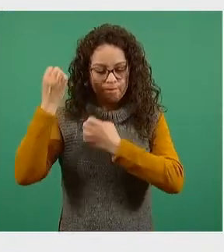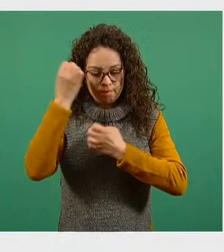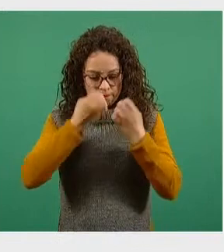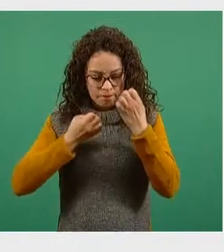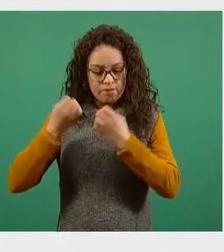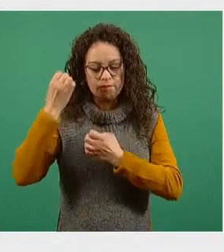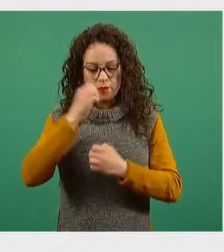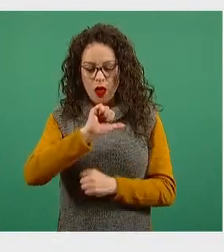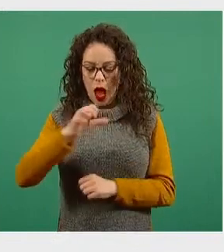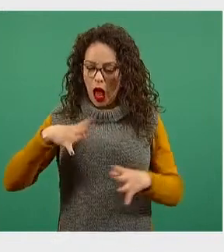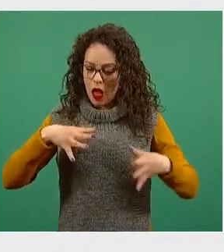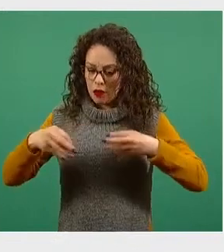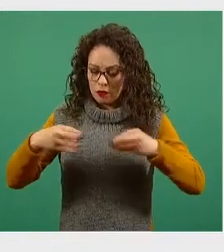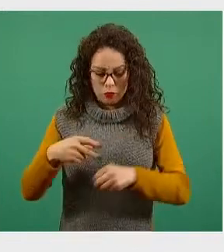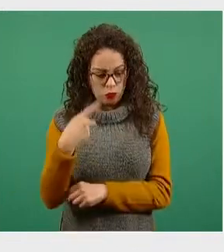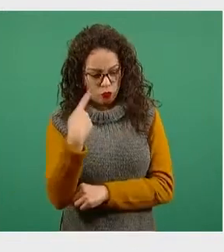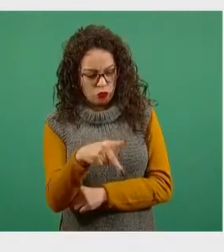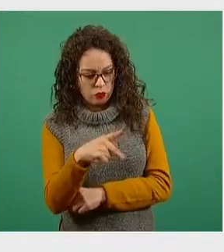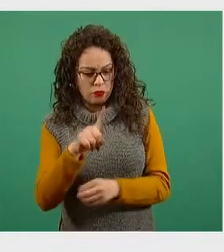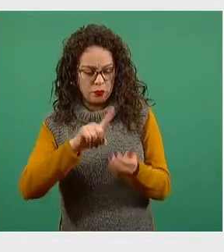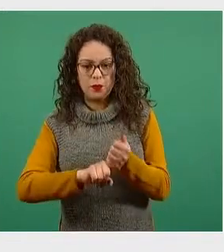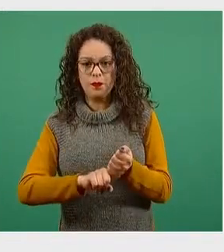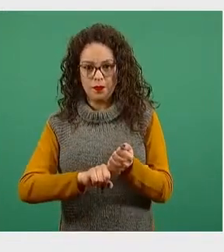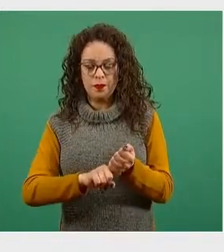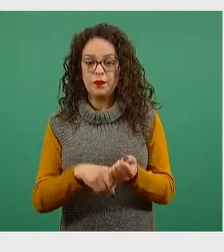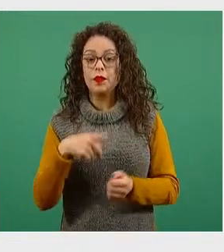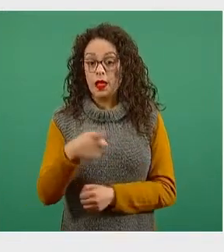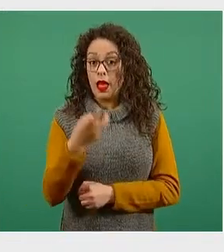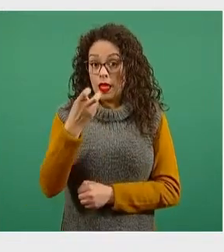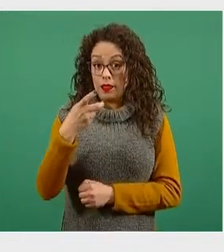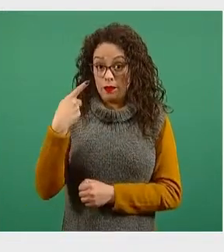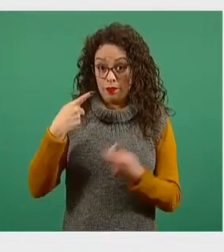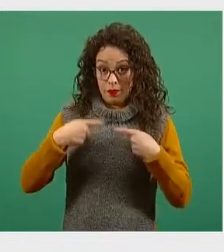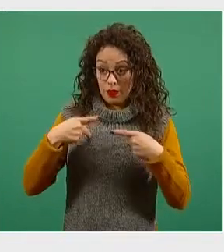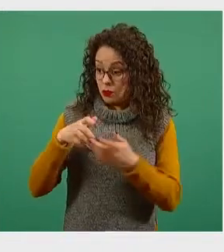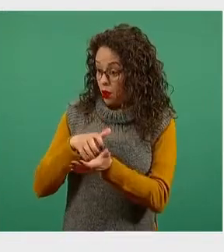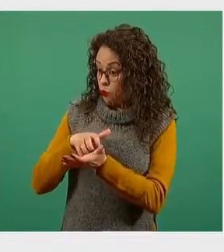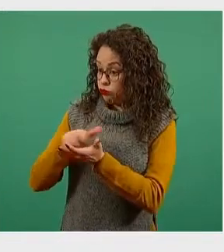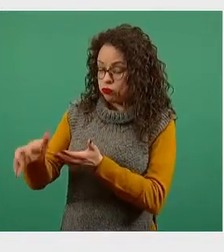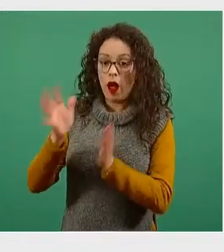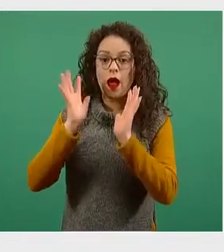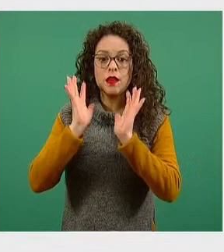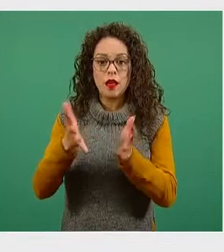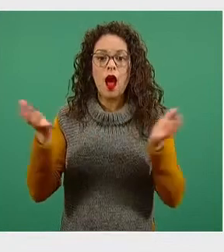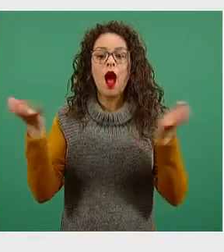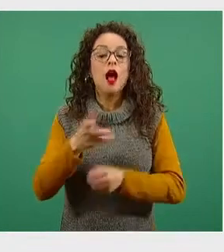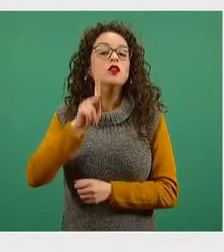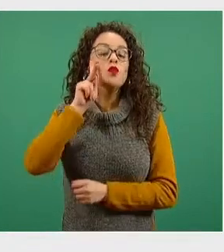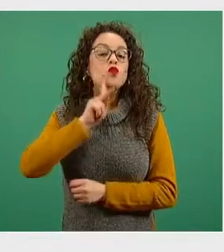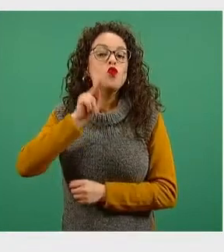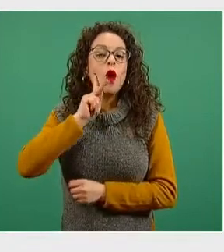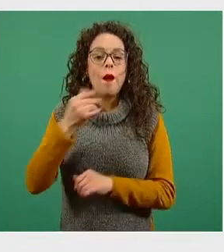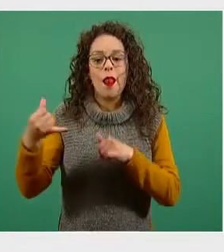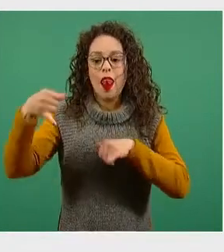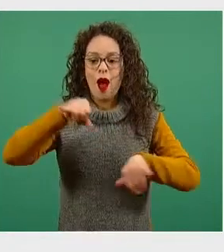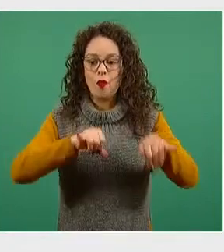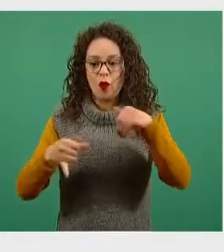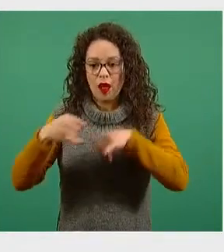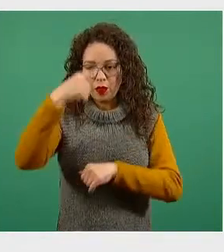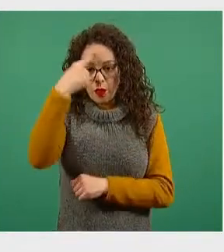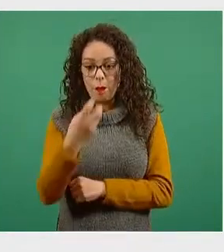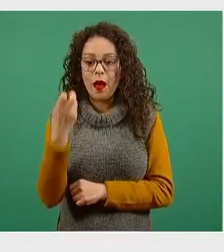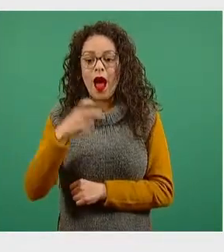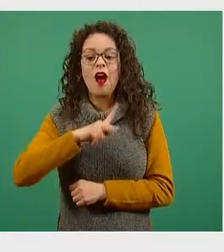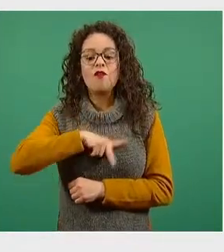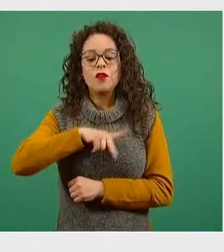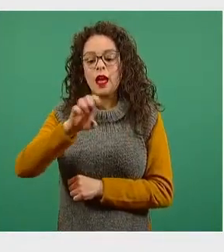estudio epidemiológico de caso, y a una gran cantidad de estas personas se le ha tomado una prueba de laboratorio para el virus